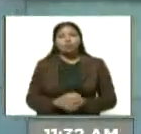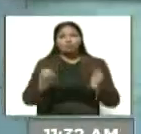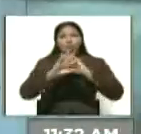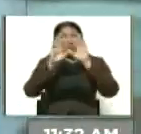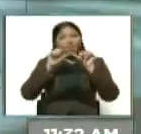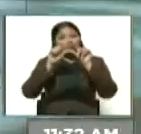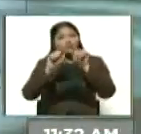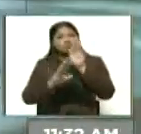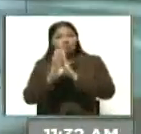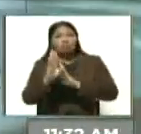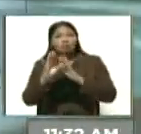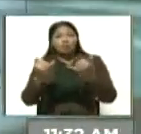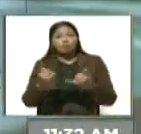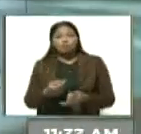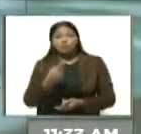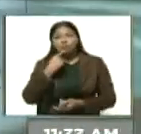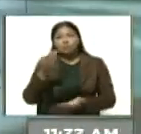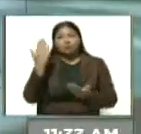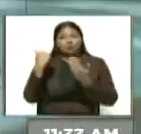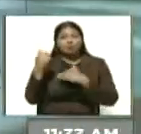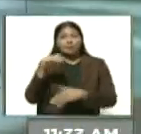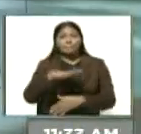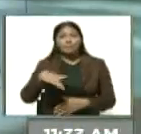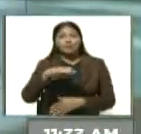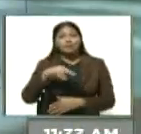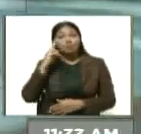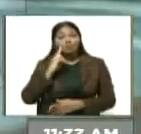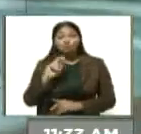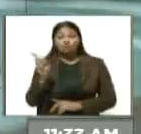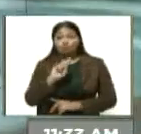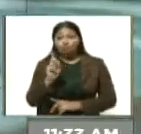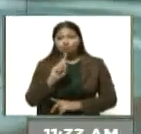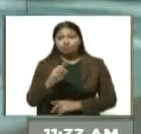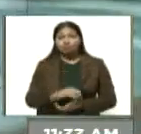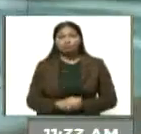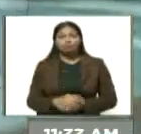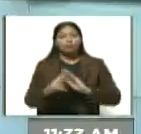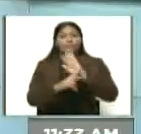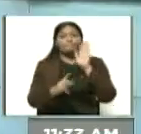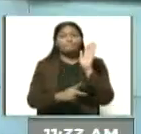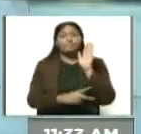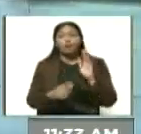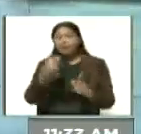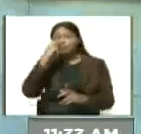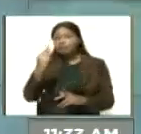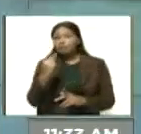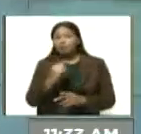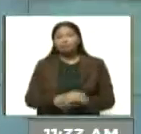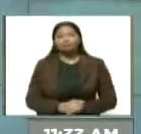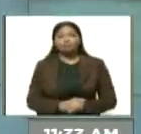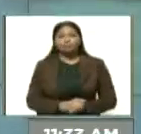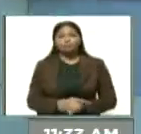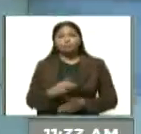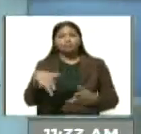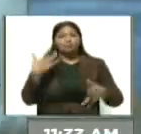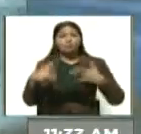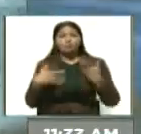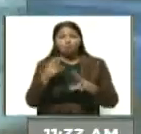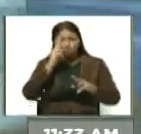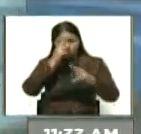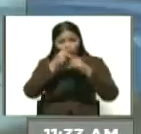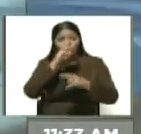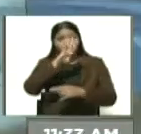Continúa desarrollándose, pero yo había dicho en la Plaza Bolívar. No, no es en la Plaza Bolívar, es en el Parque Ezequiel Zamora, esta actividad para conmemorar